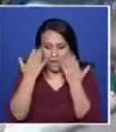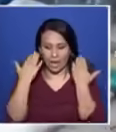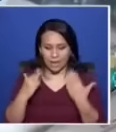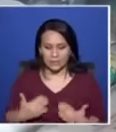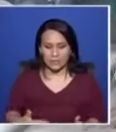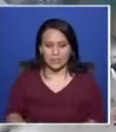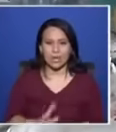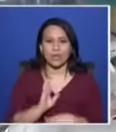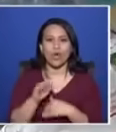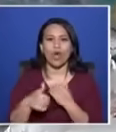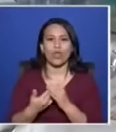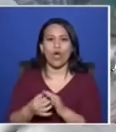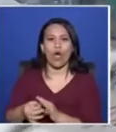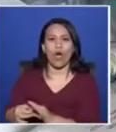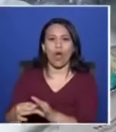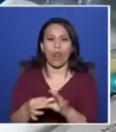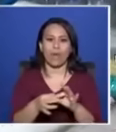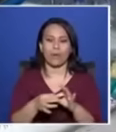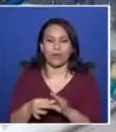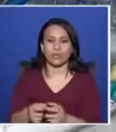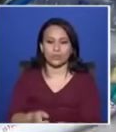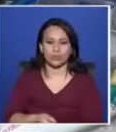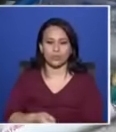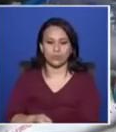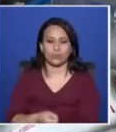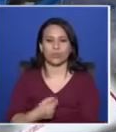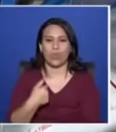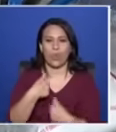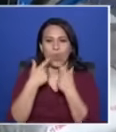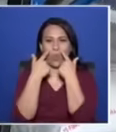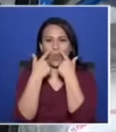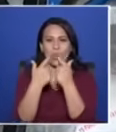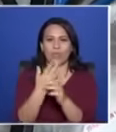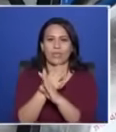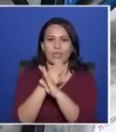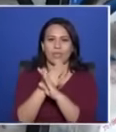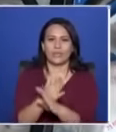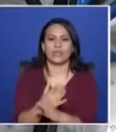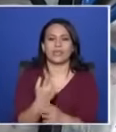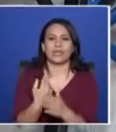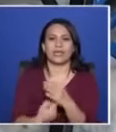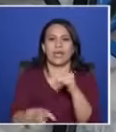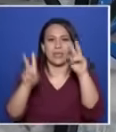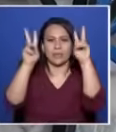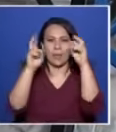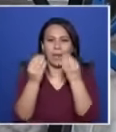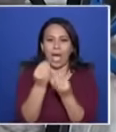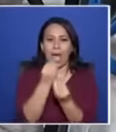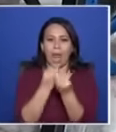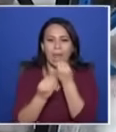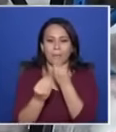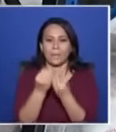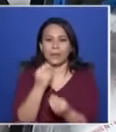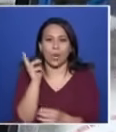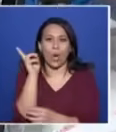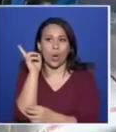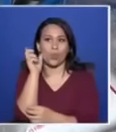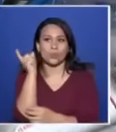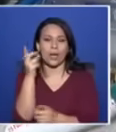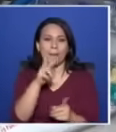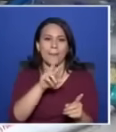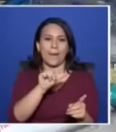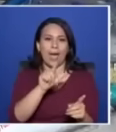también colaborar en esta campaña, Yo Te Cuido, Nosotros Te Protegemos, ¿qué tipo de alimentos? Ya lo estaba también oyendo por parte de Valeria,